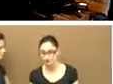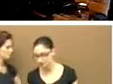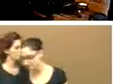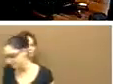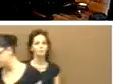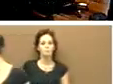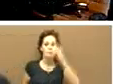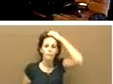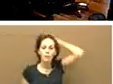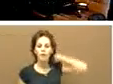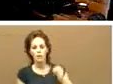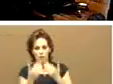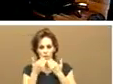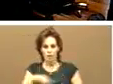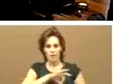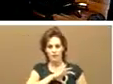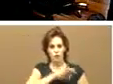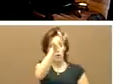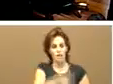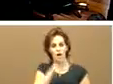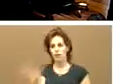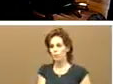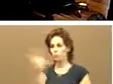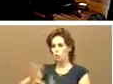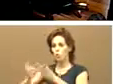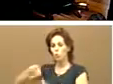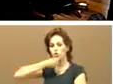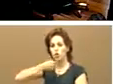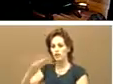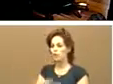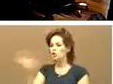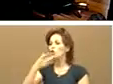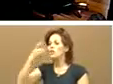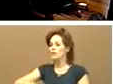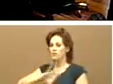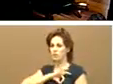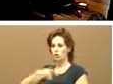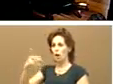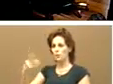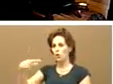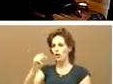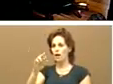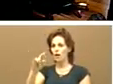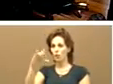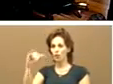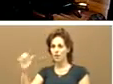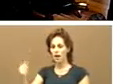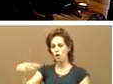Gracias, señoría. A continuación, por el Grupo Parlamentario Socialista, tiene la palabra su portavoz, el señor García Gómez, por tiempo de cinco minutos.